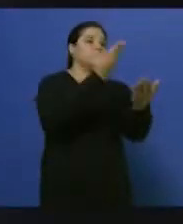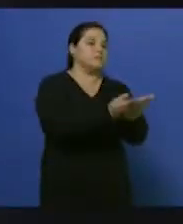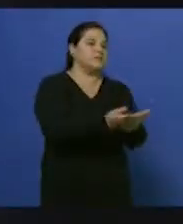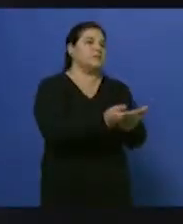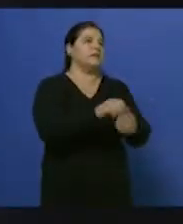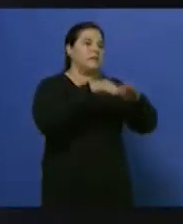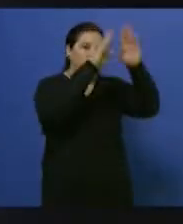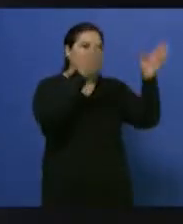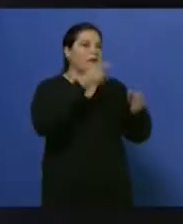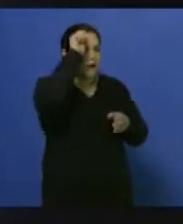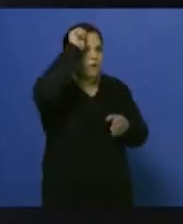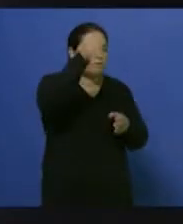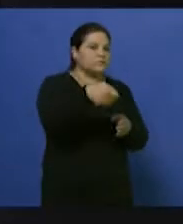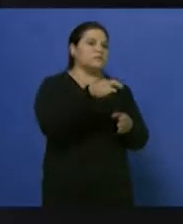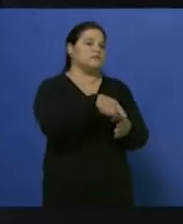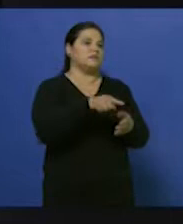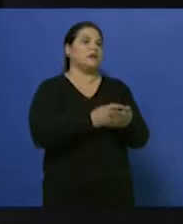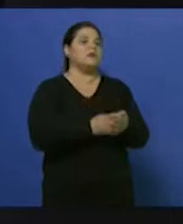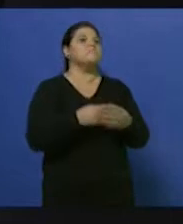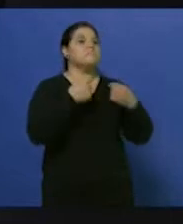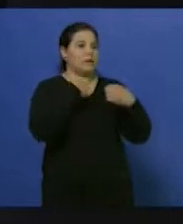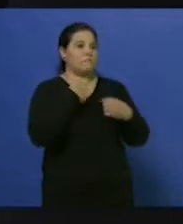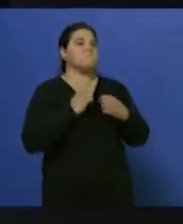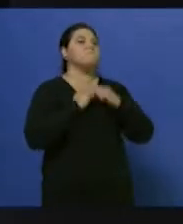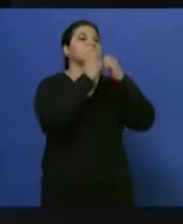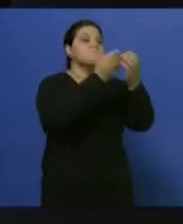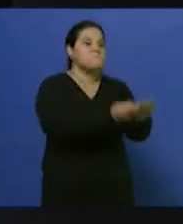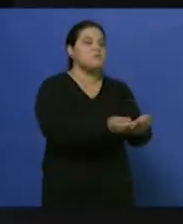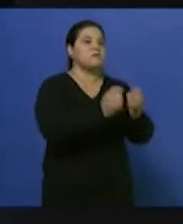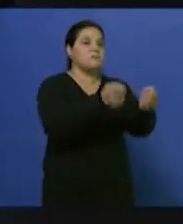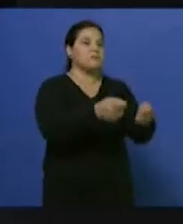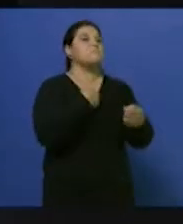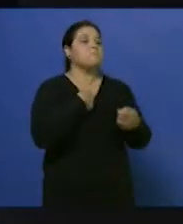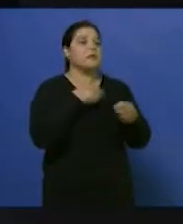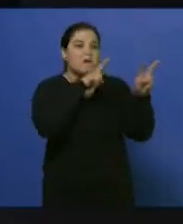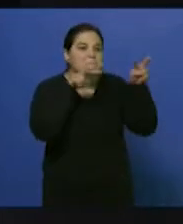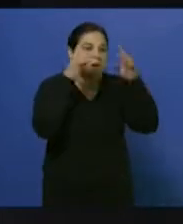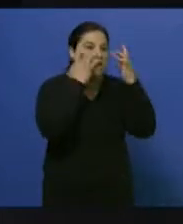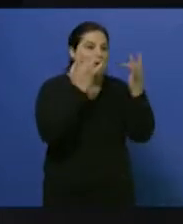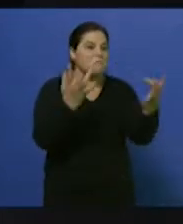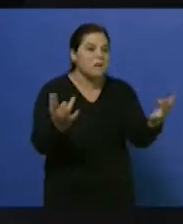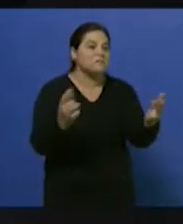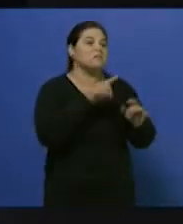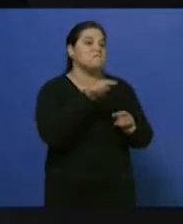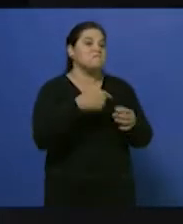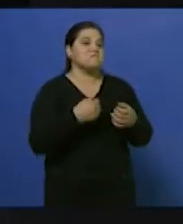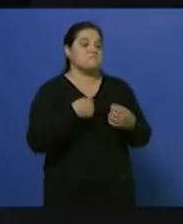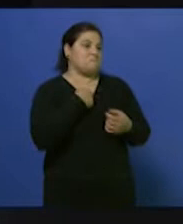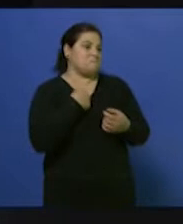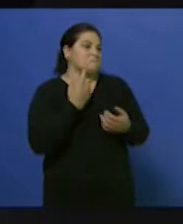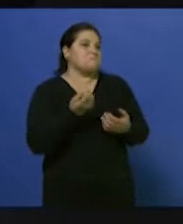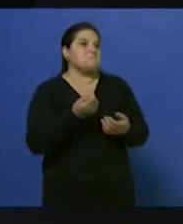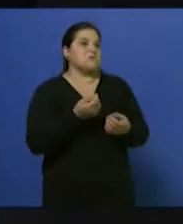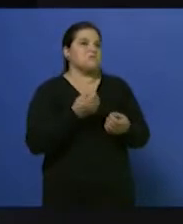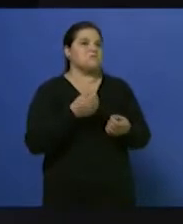Federal de Villa María, poniéndome a disposición para que investiguen todos mis bienes, el crecimiento que ellos dicen